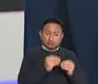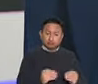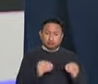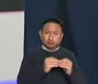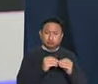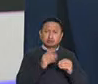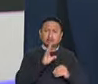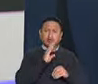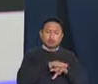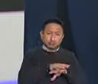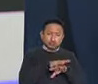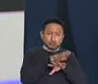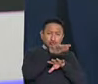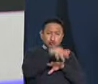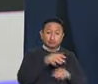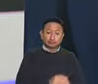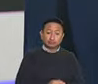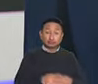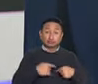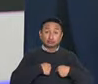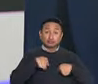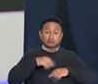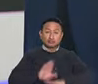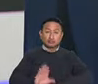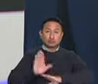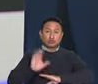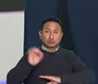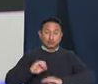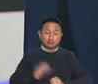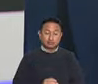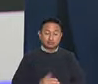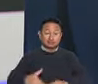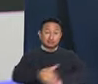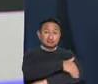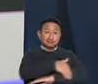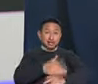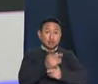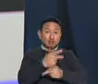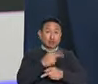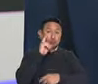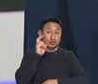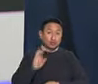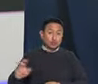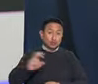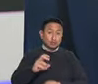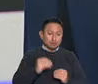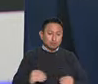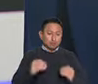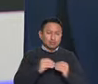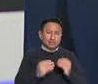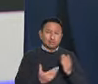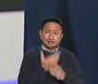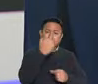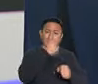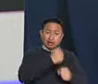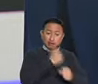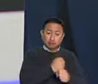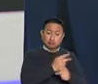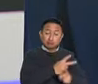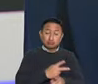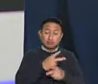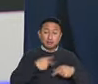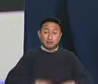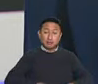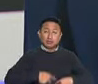riego, más agua. Y eso es lo que nosotros nos comprometemos, vías para la producción, para el turismo que generen trabajo y cuidar de la vida y la salud